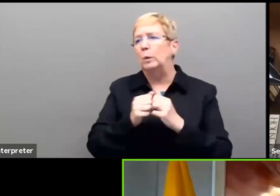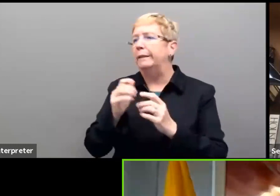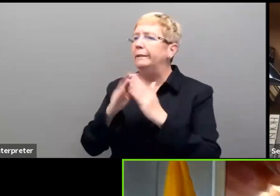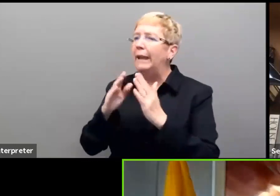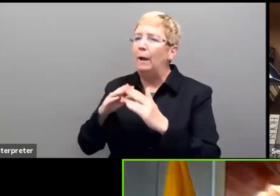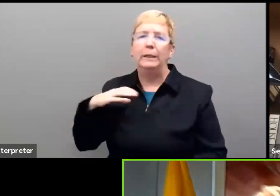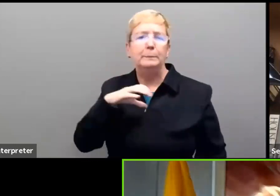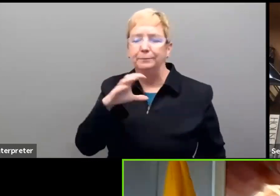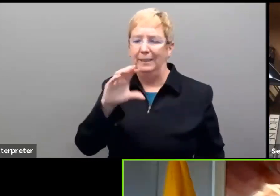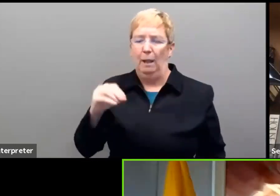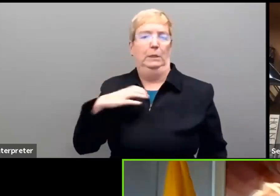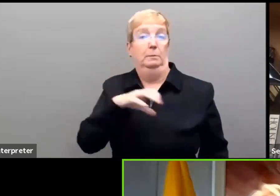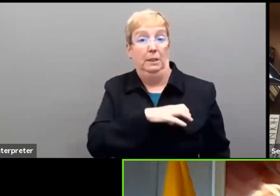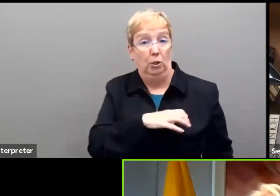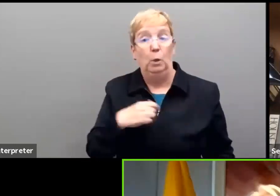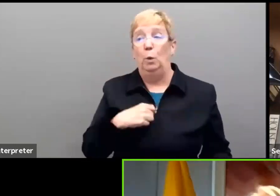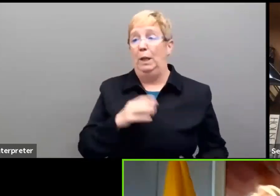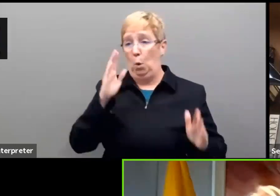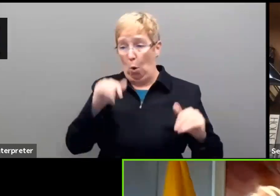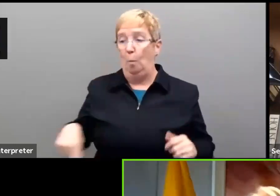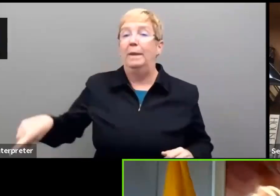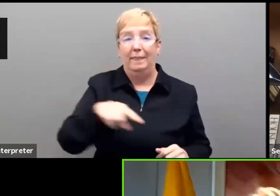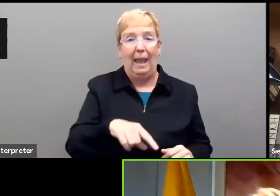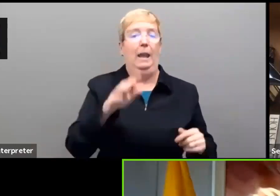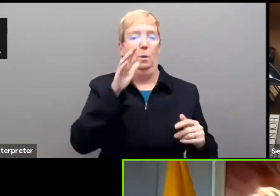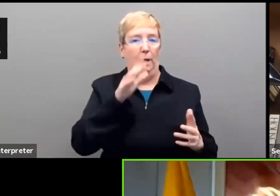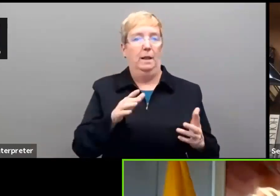vacuna en la orden de salud pública.